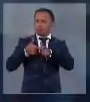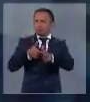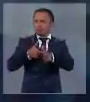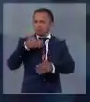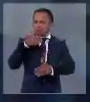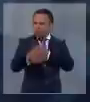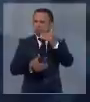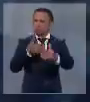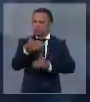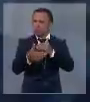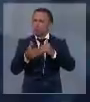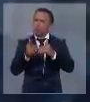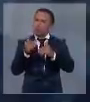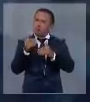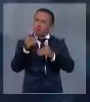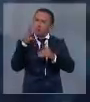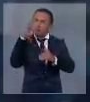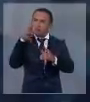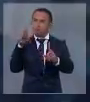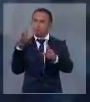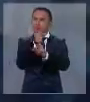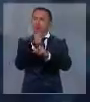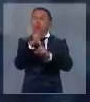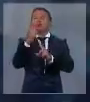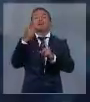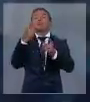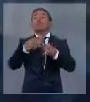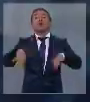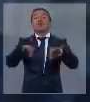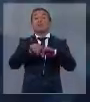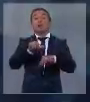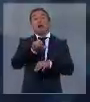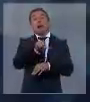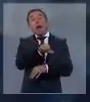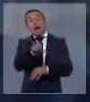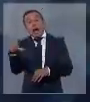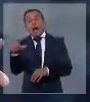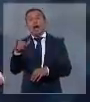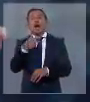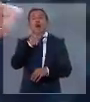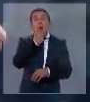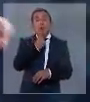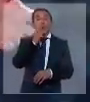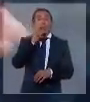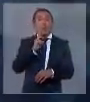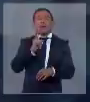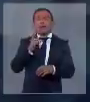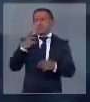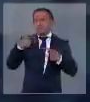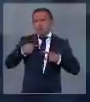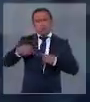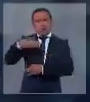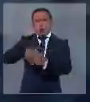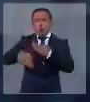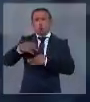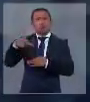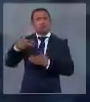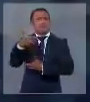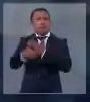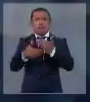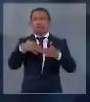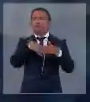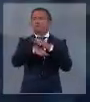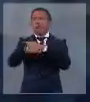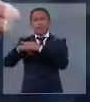plantean universalizar el acceso a servicios de salud sexual y reproductiva de todas las mujeres. Ayer la ONU les pidió a